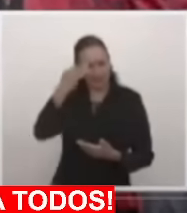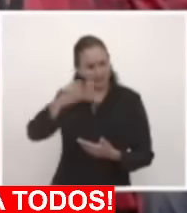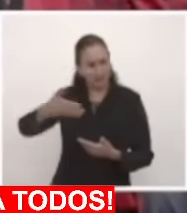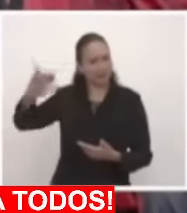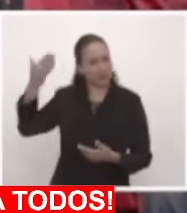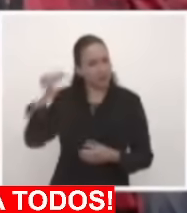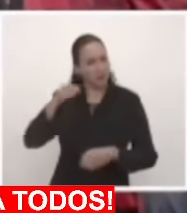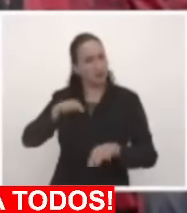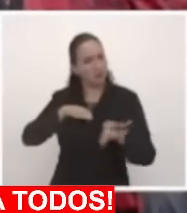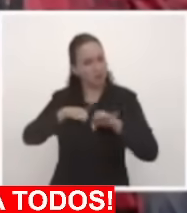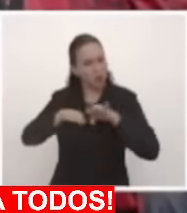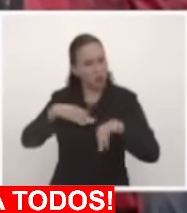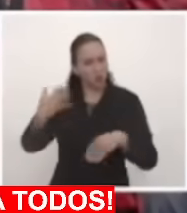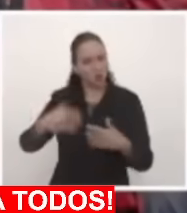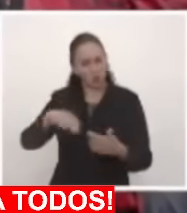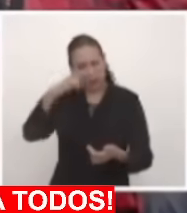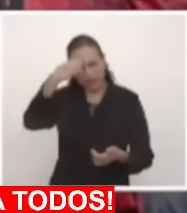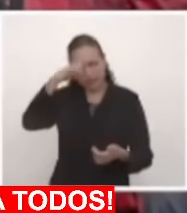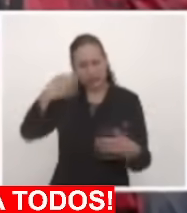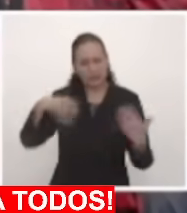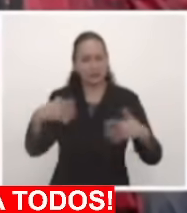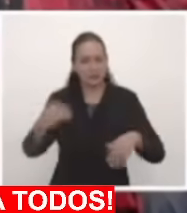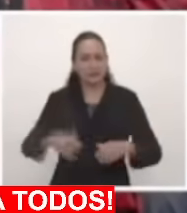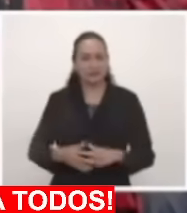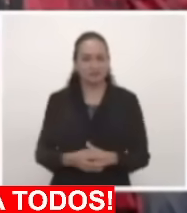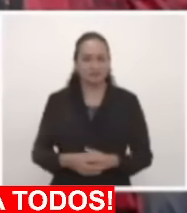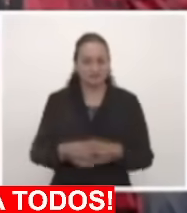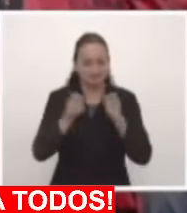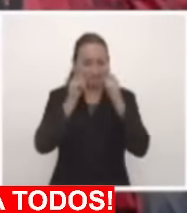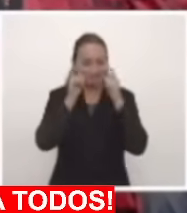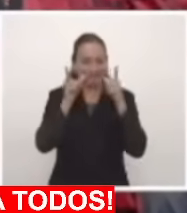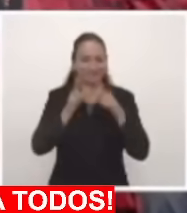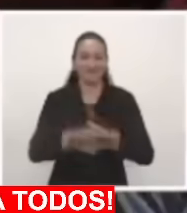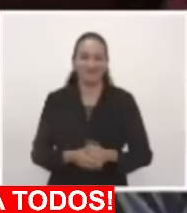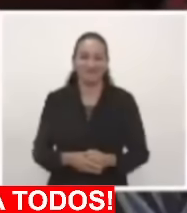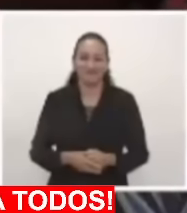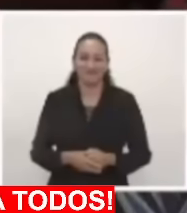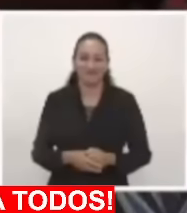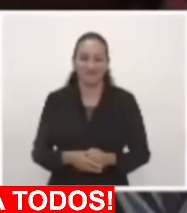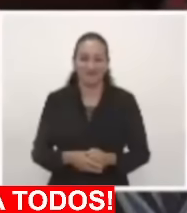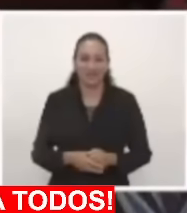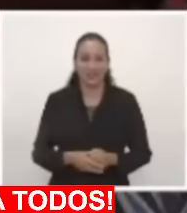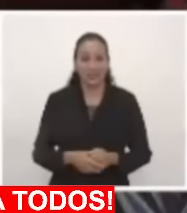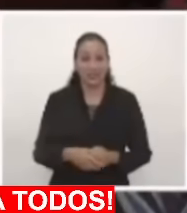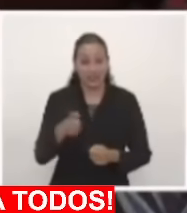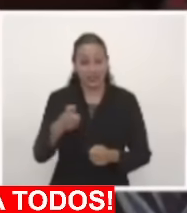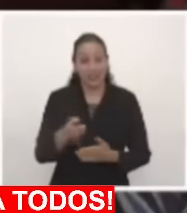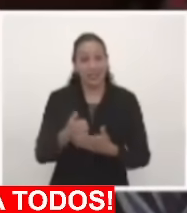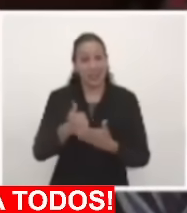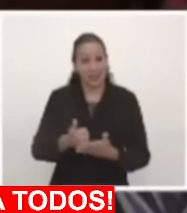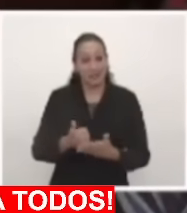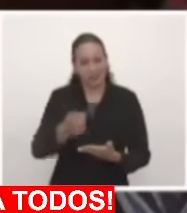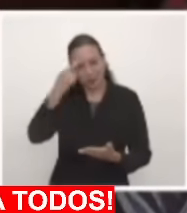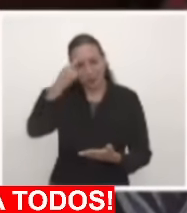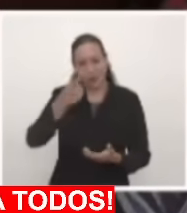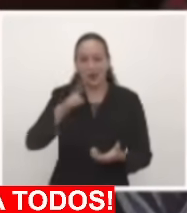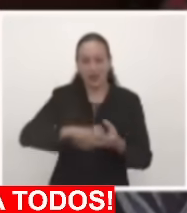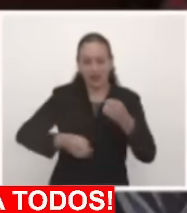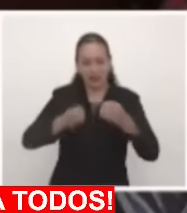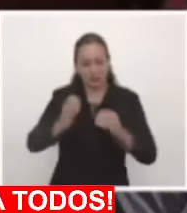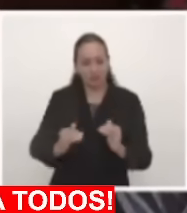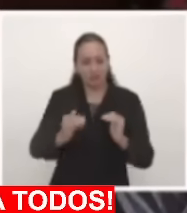embajador una experiencia que le da mucha validez a los esfuerzos que